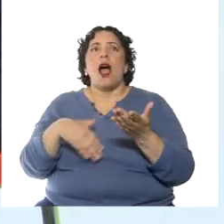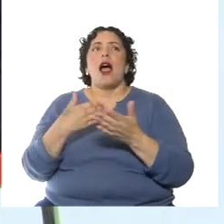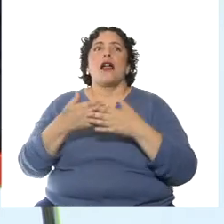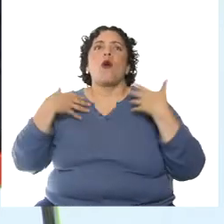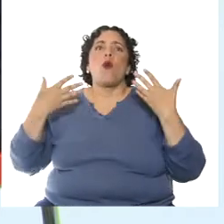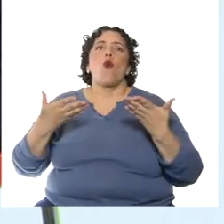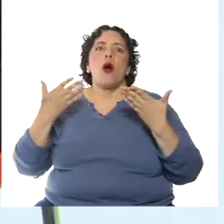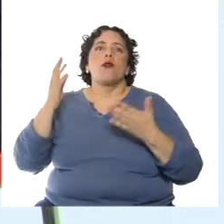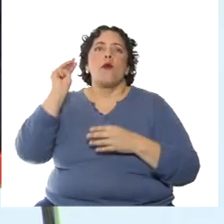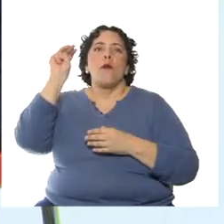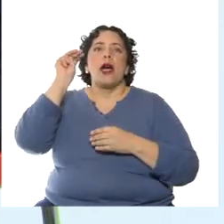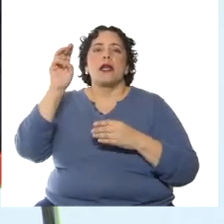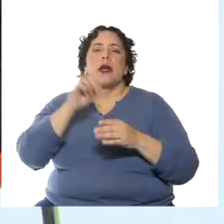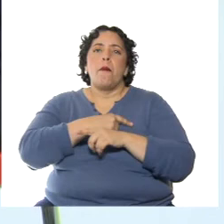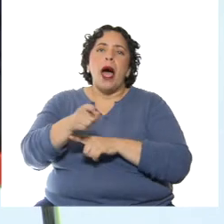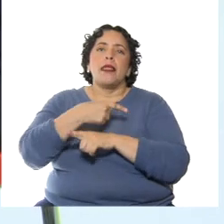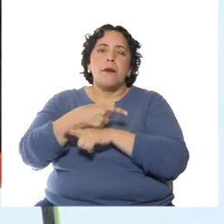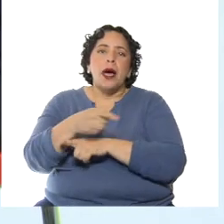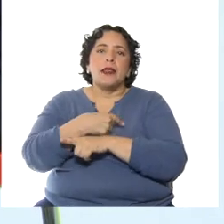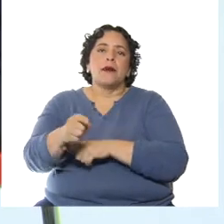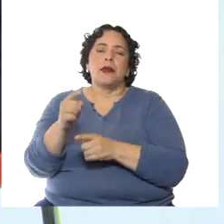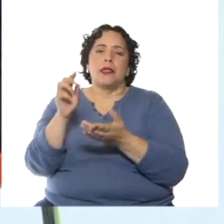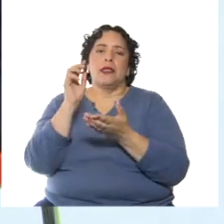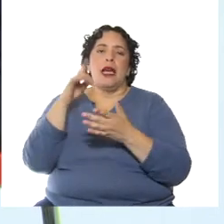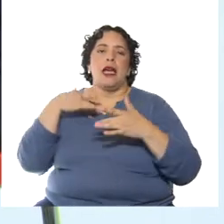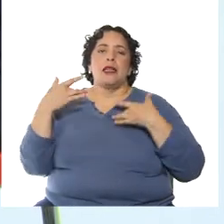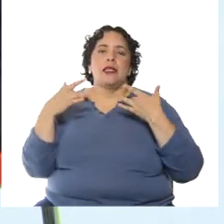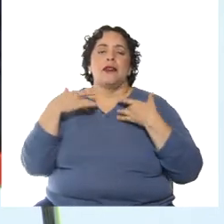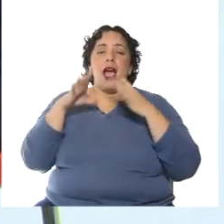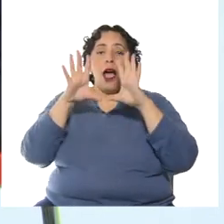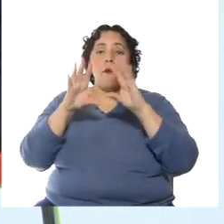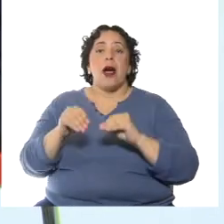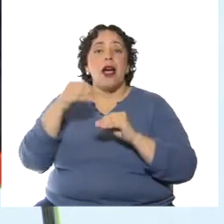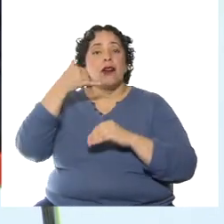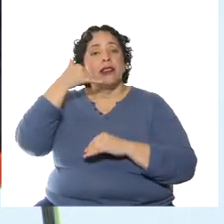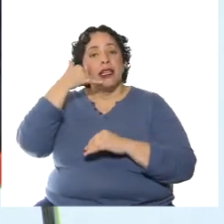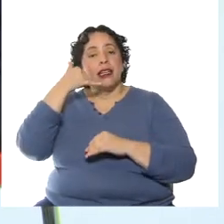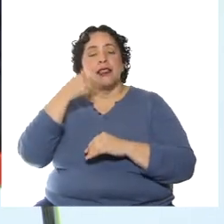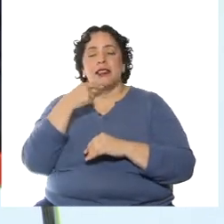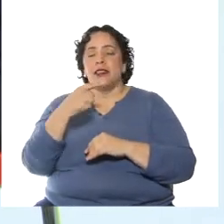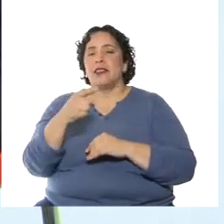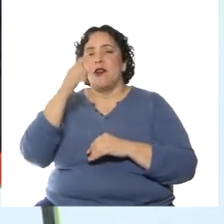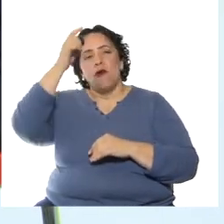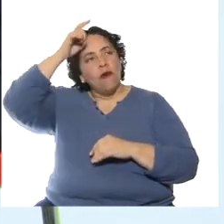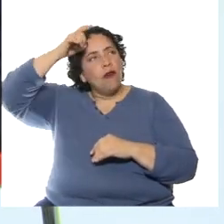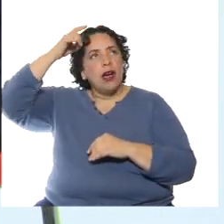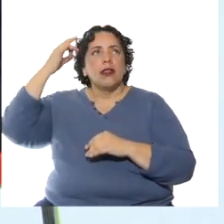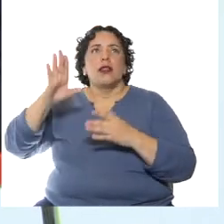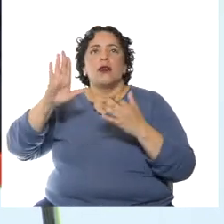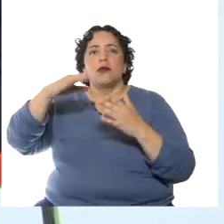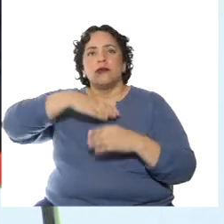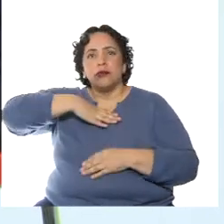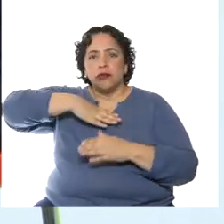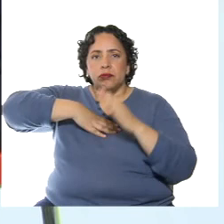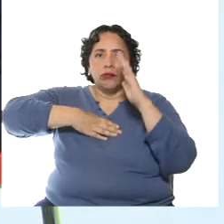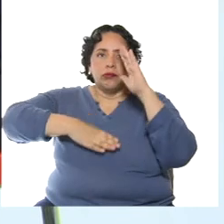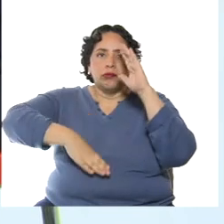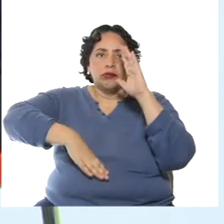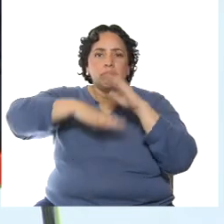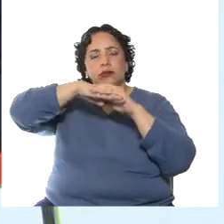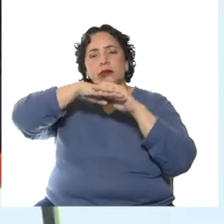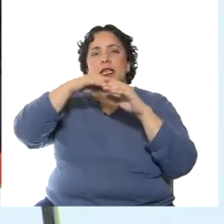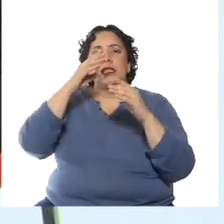maestras envían y envían actividades, apagaban los teléfonos y decían, pero hasta cuándo van a